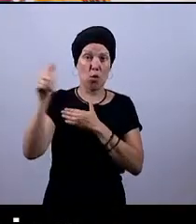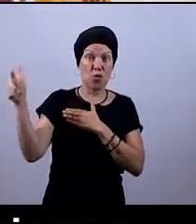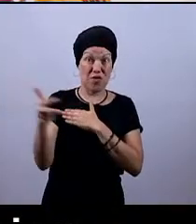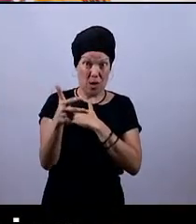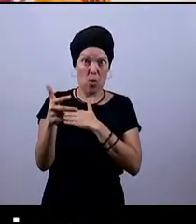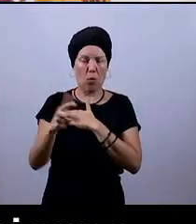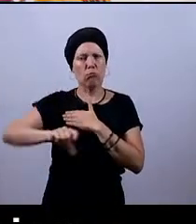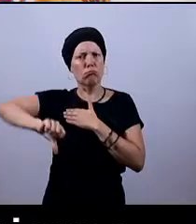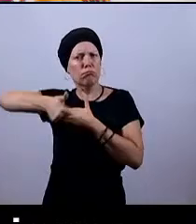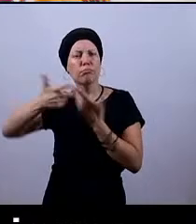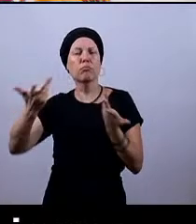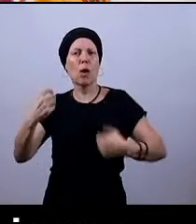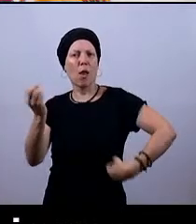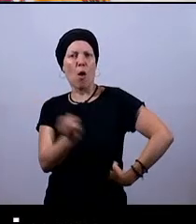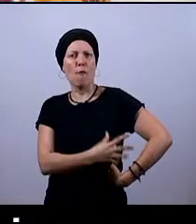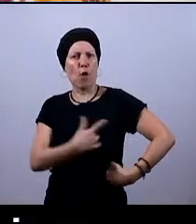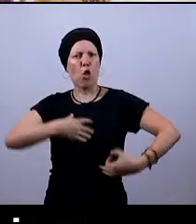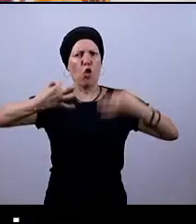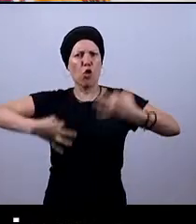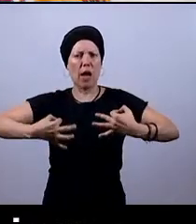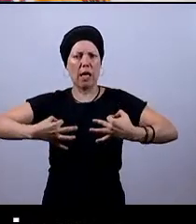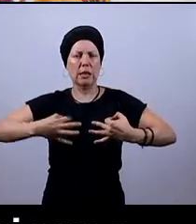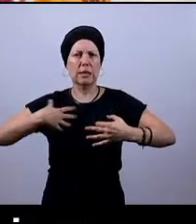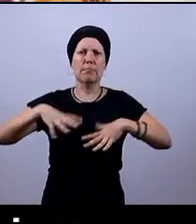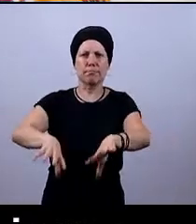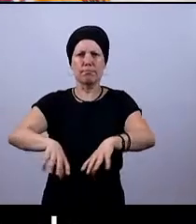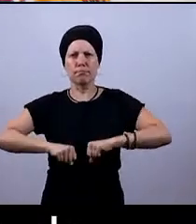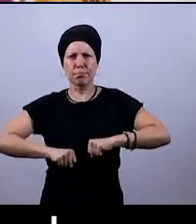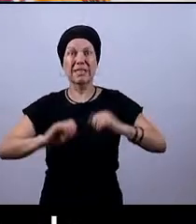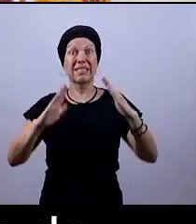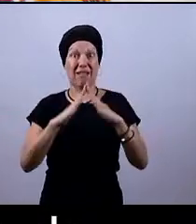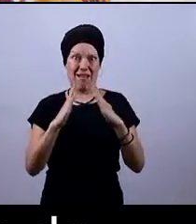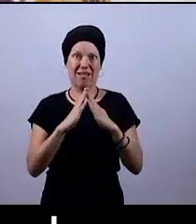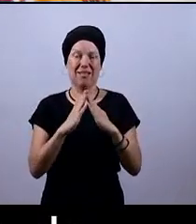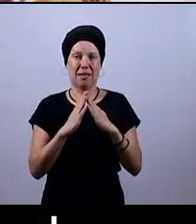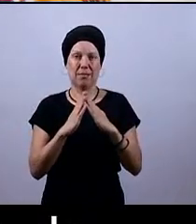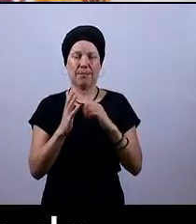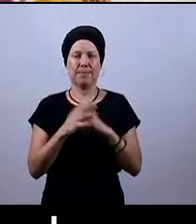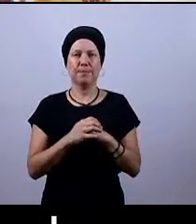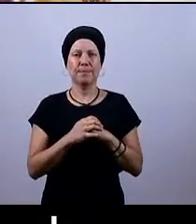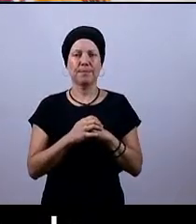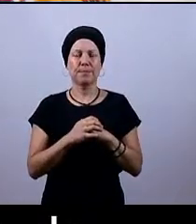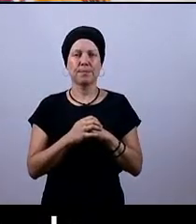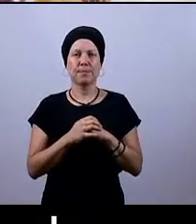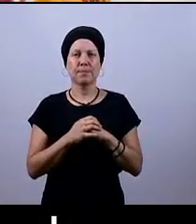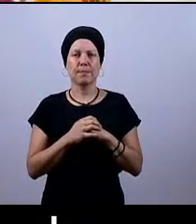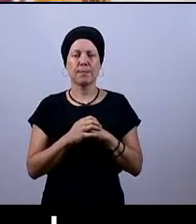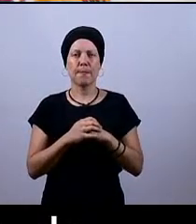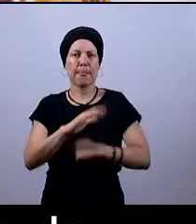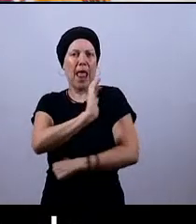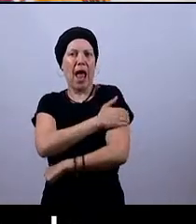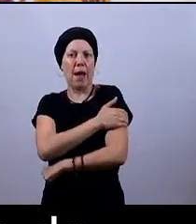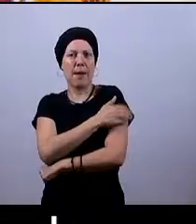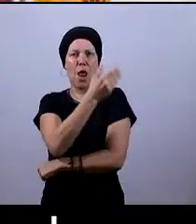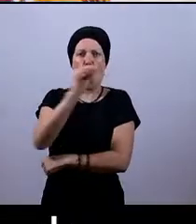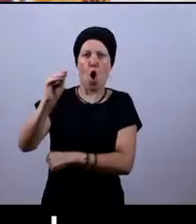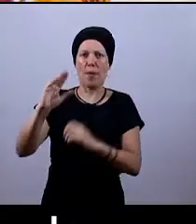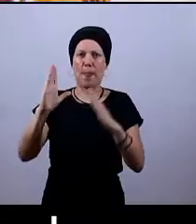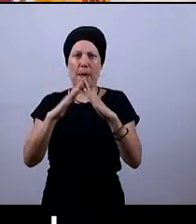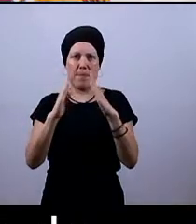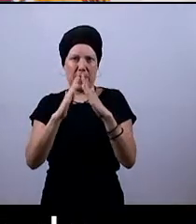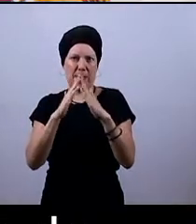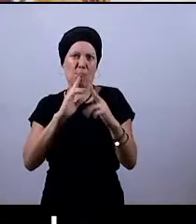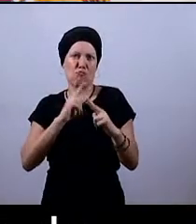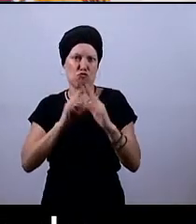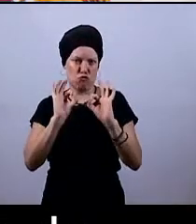euros del Fondo de Garantía de Adquisición de Vivienda, conocido como Aval Joven de Vivienda,